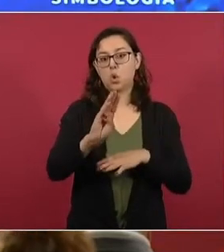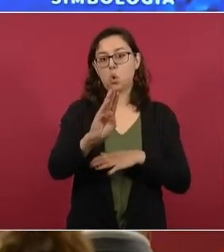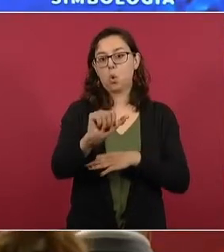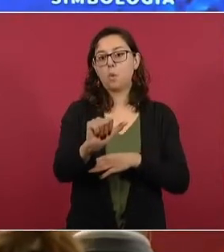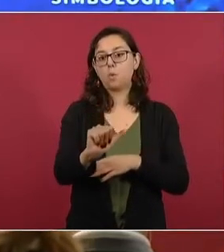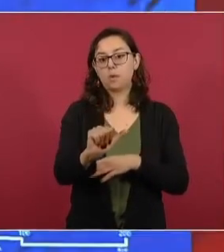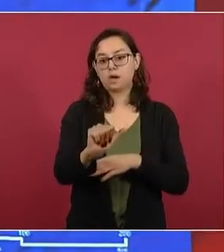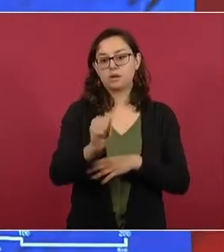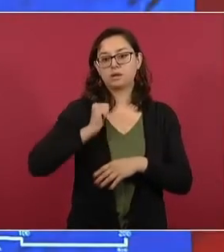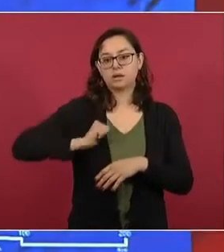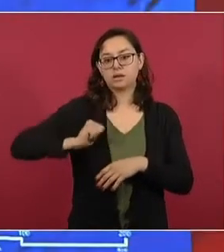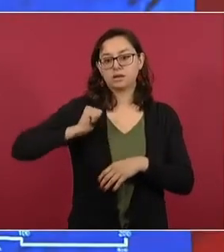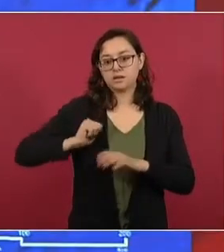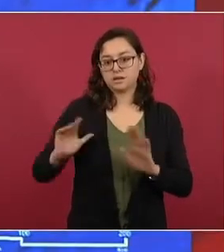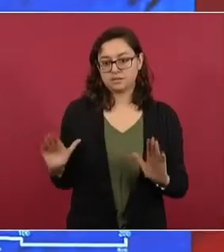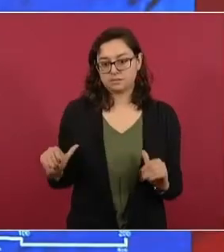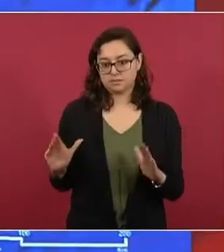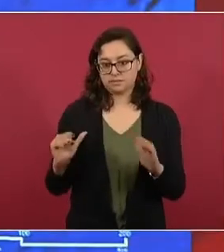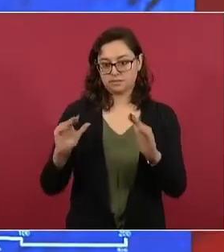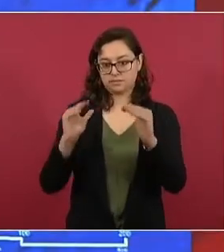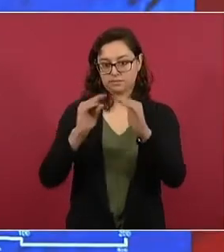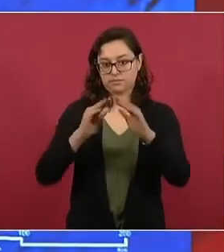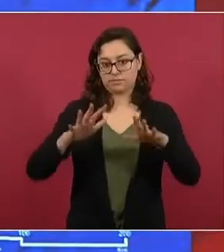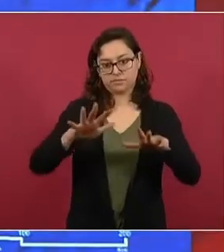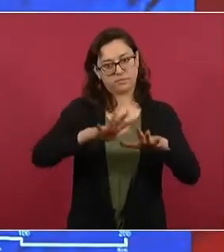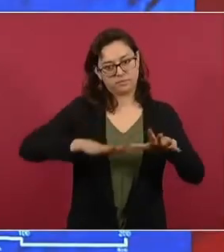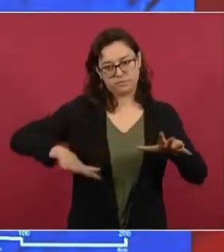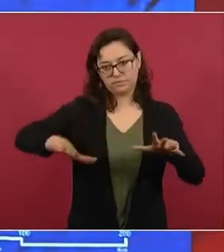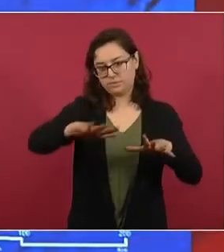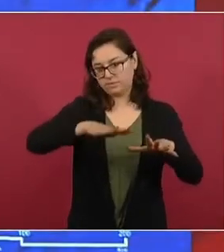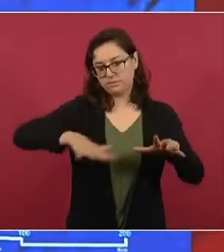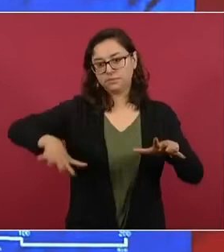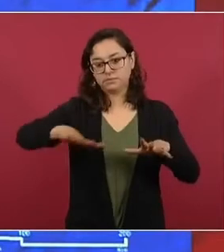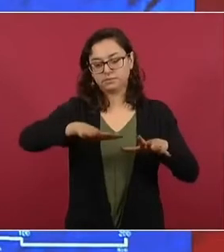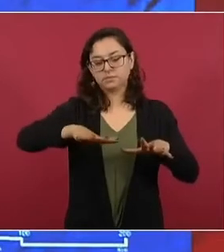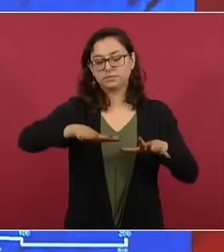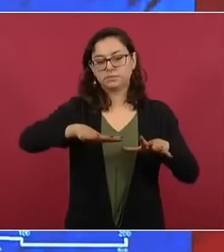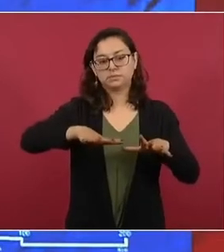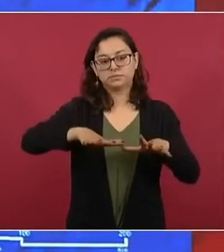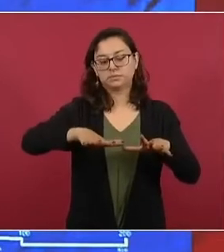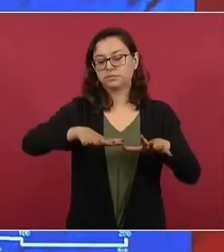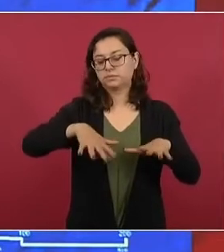la zona arqueológica de Cobá. Esto es